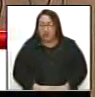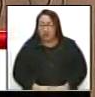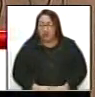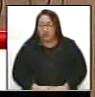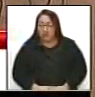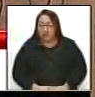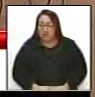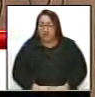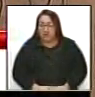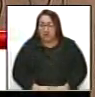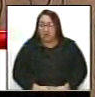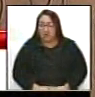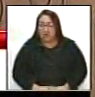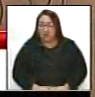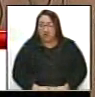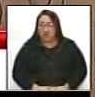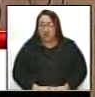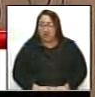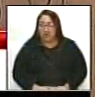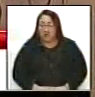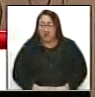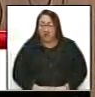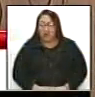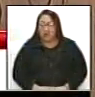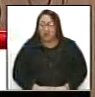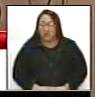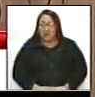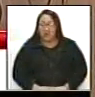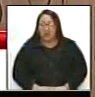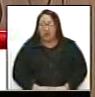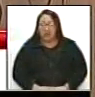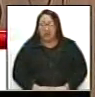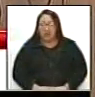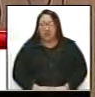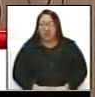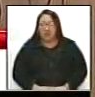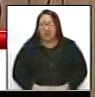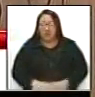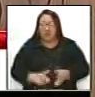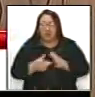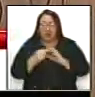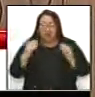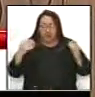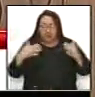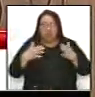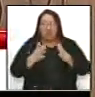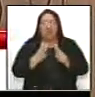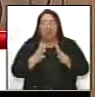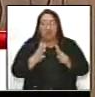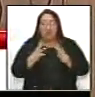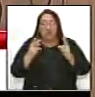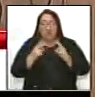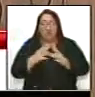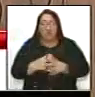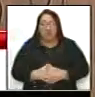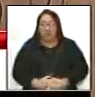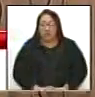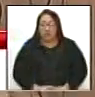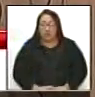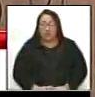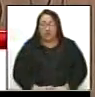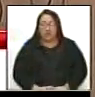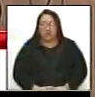¿También se puede agregar acá o podemos...? Porque al final se van a encontrar las dos vertientes. Señor Miyashiro.